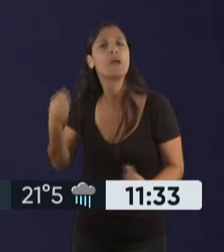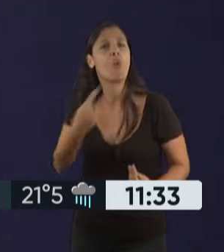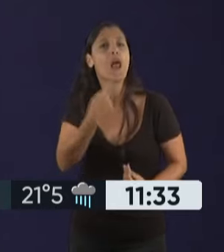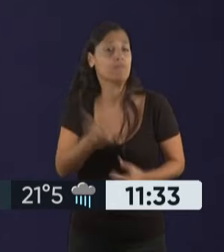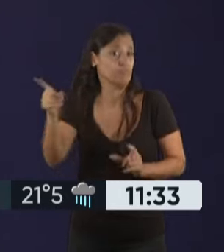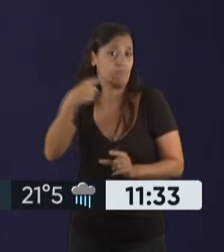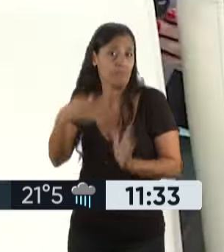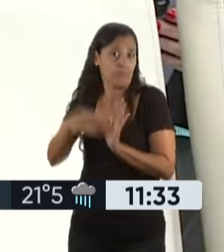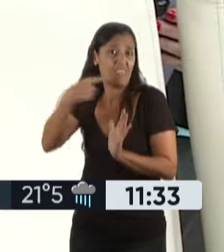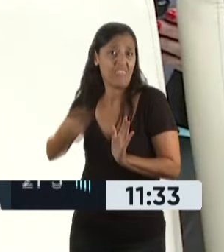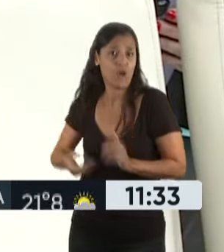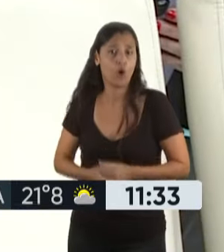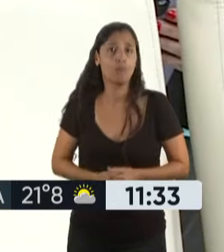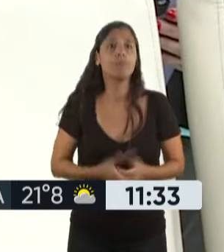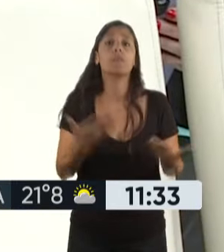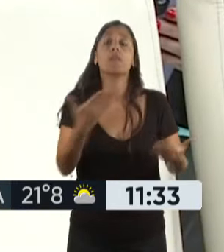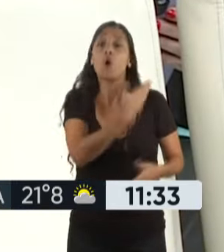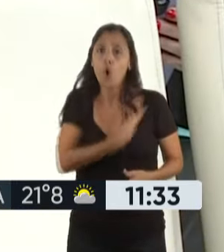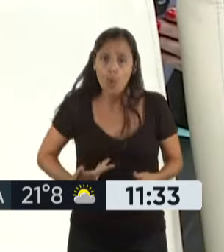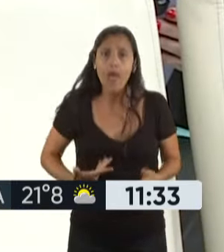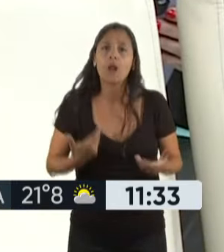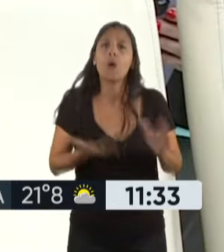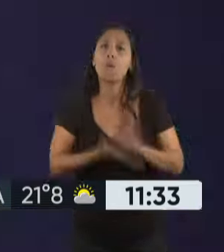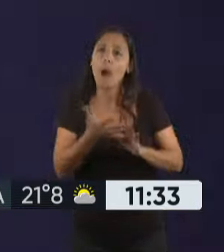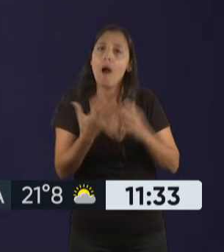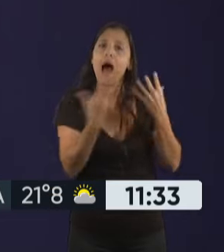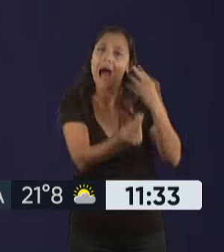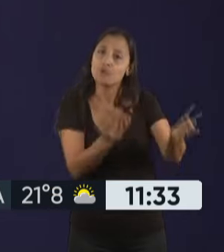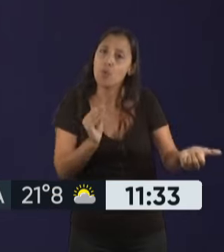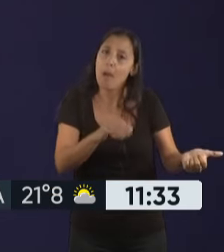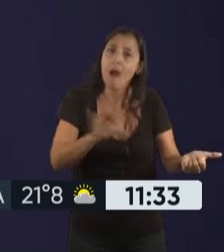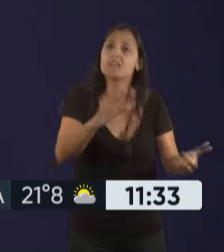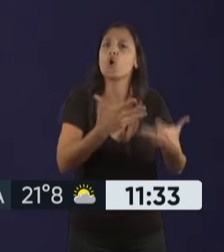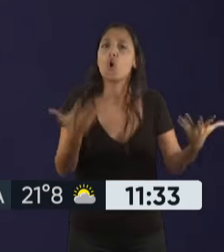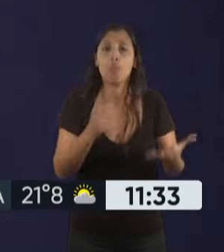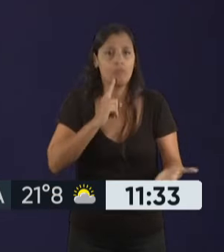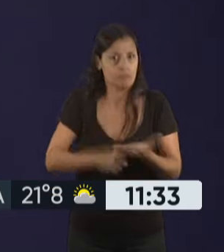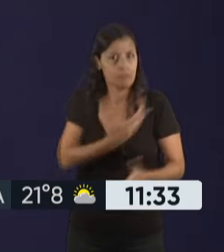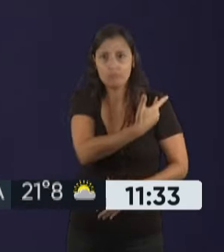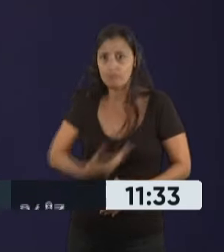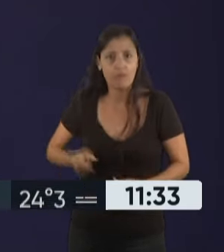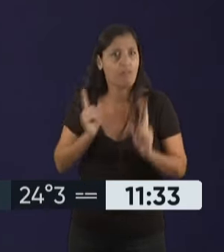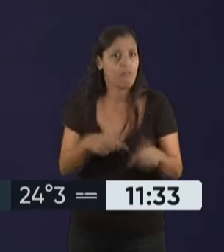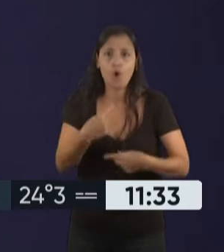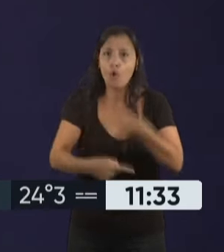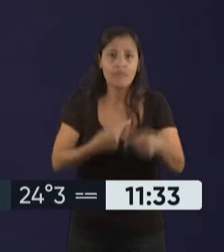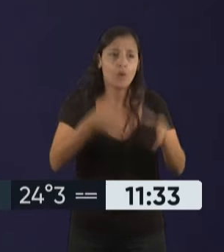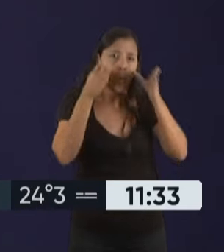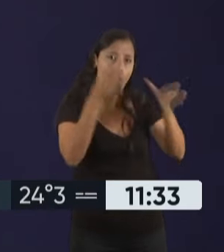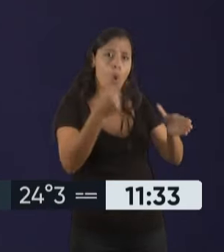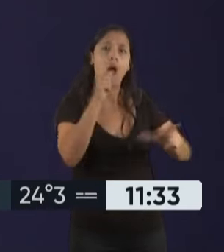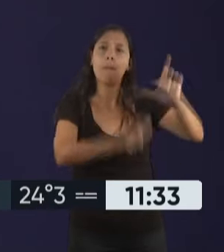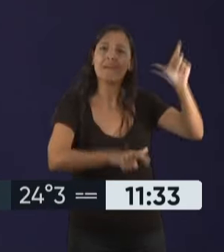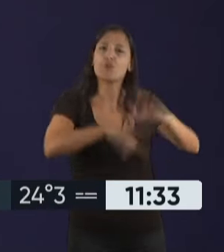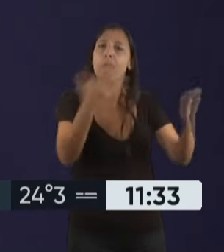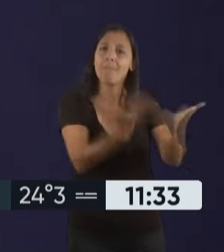vocera piensa tomar o agregar medidas adicionales bueno el gobierno está permanentemente tomando medidas en los más vulnerables que en